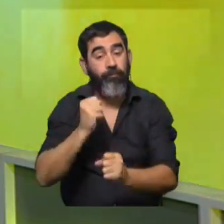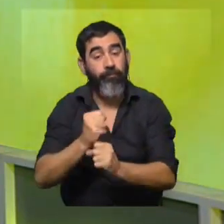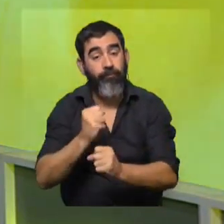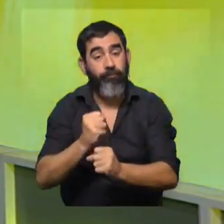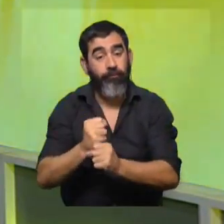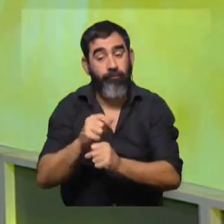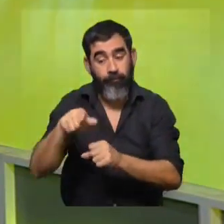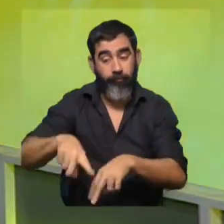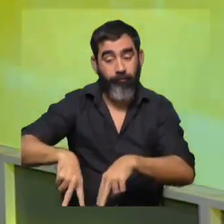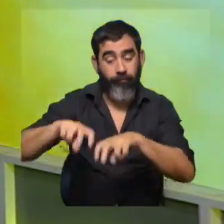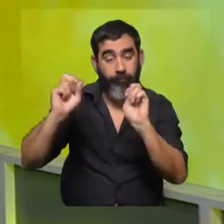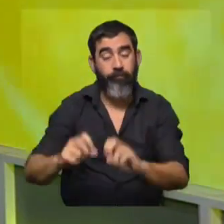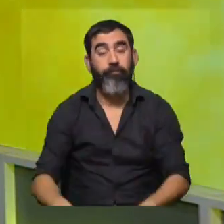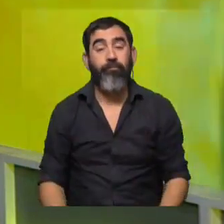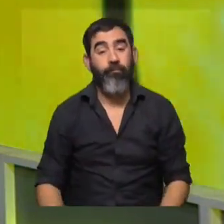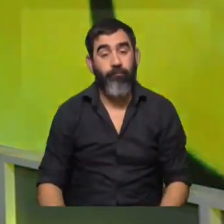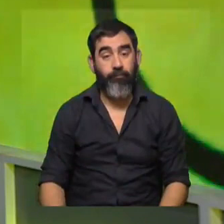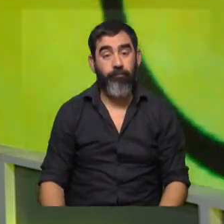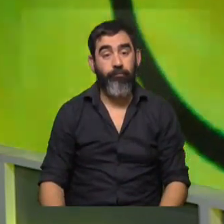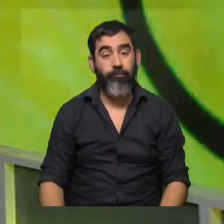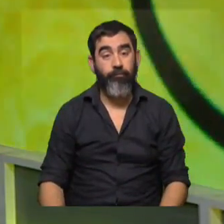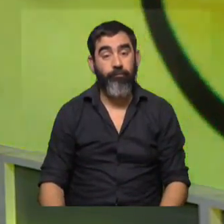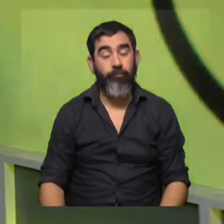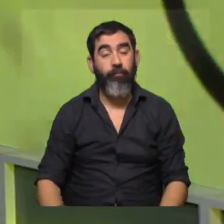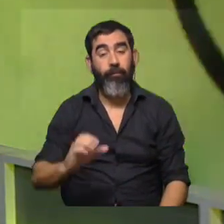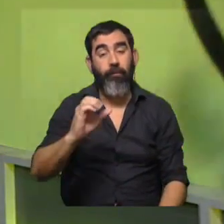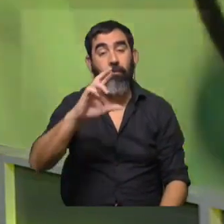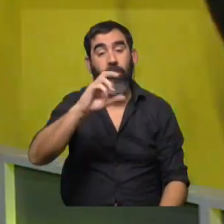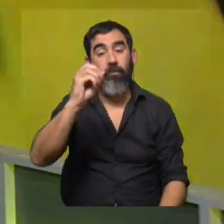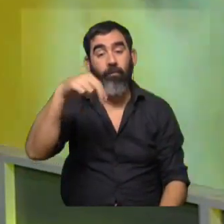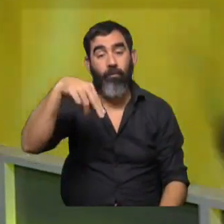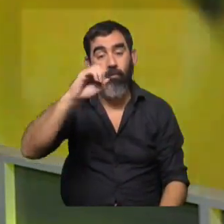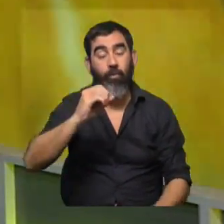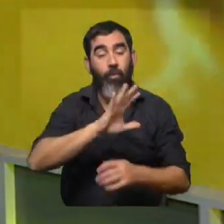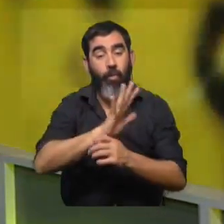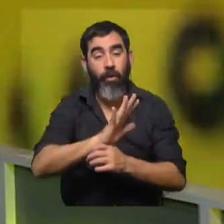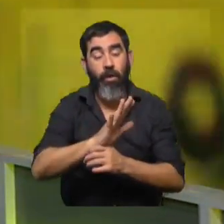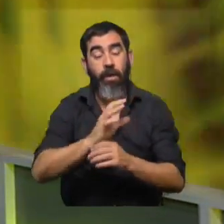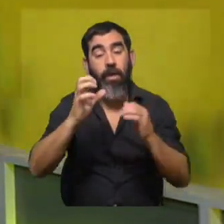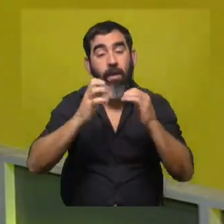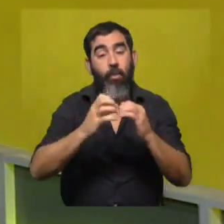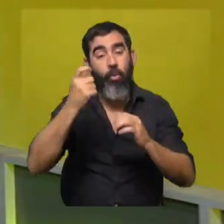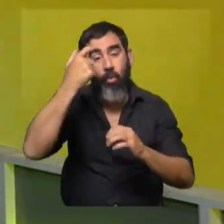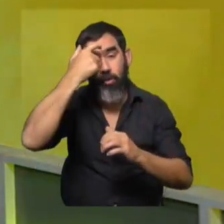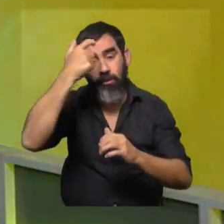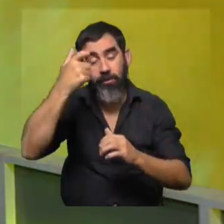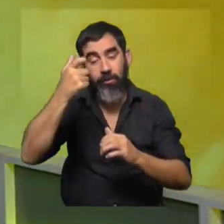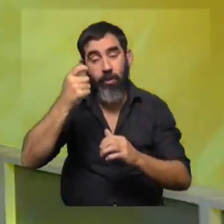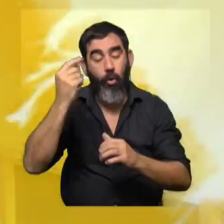detrás de esta línea de investigación. Tiene que ver con cronobiología y neurociencia cognitiva y salud mental.